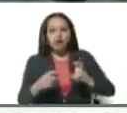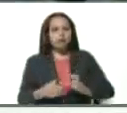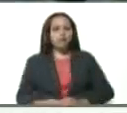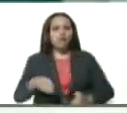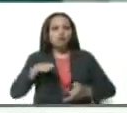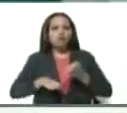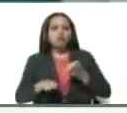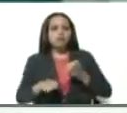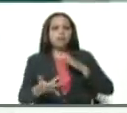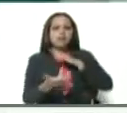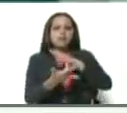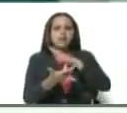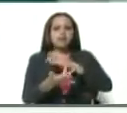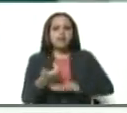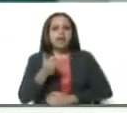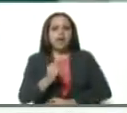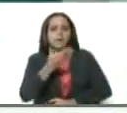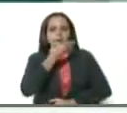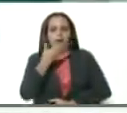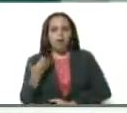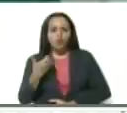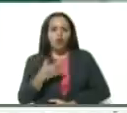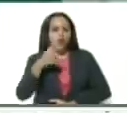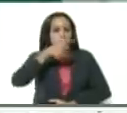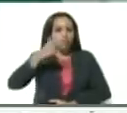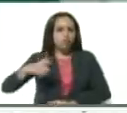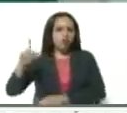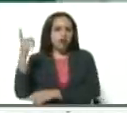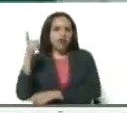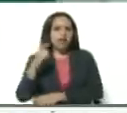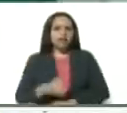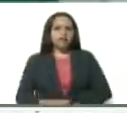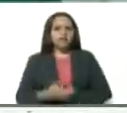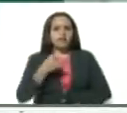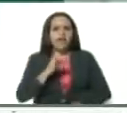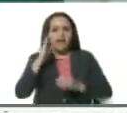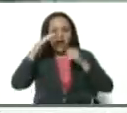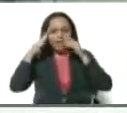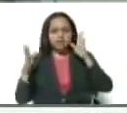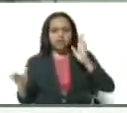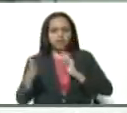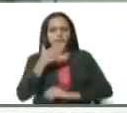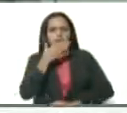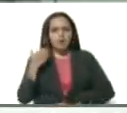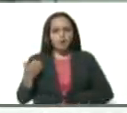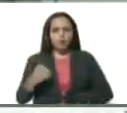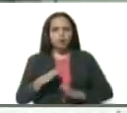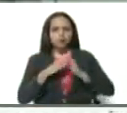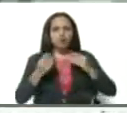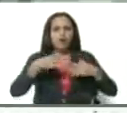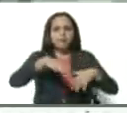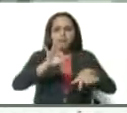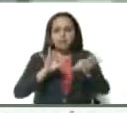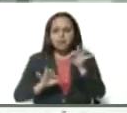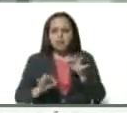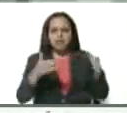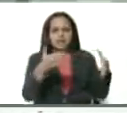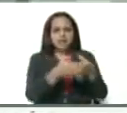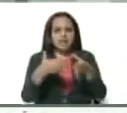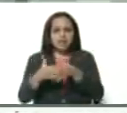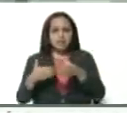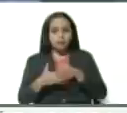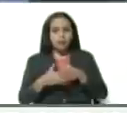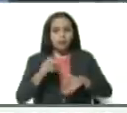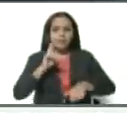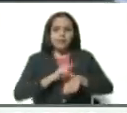a beneficiar a todo el pueblo del estado Lara y va a garantizar una atención de todas las especialidades, equipos que